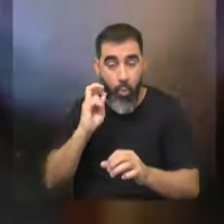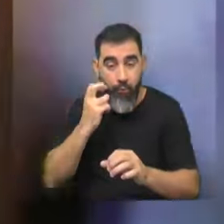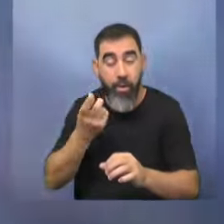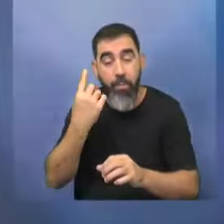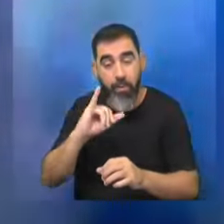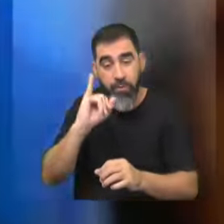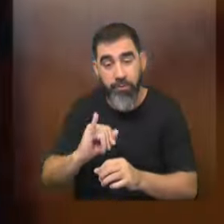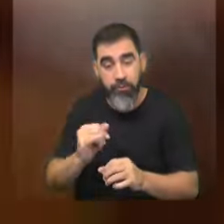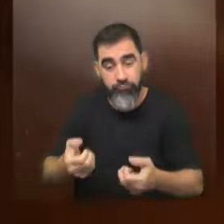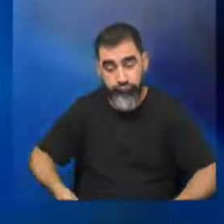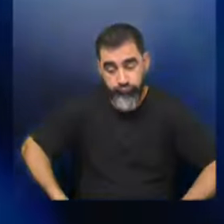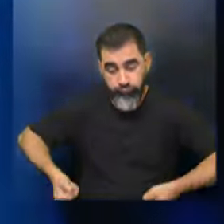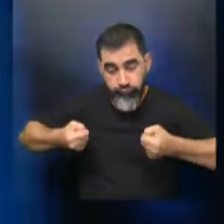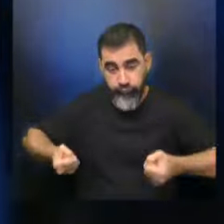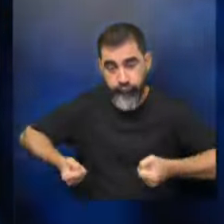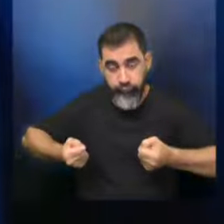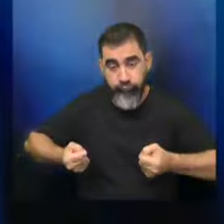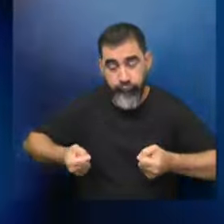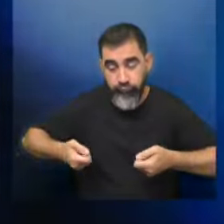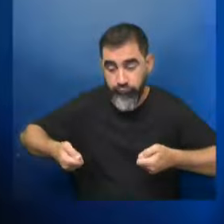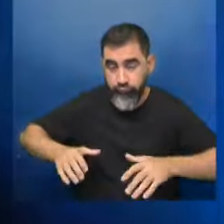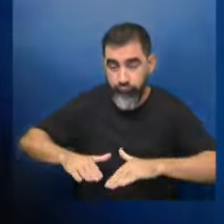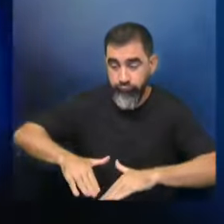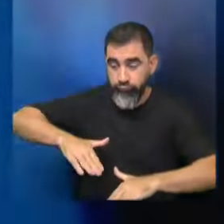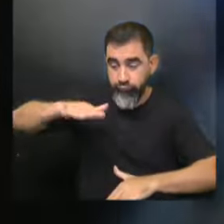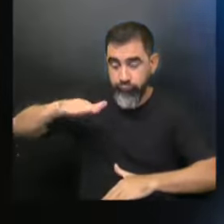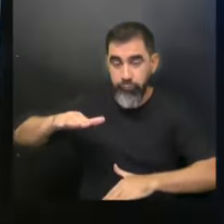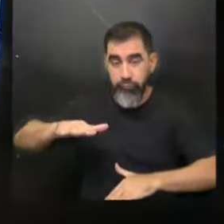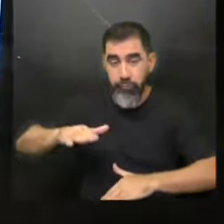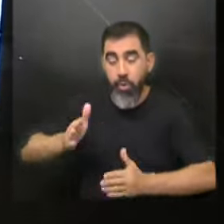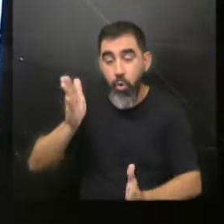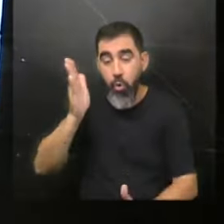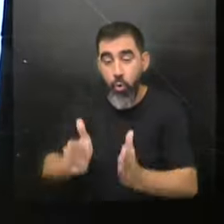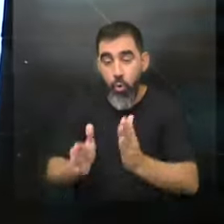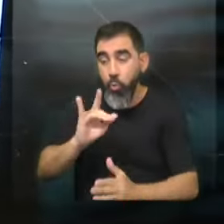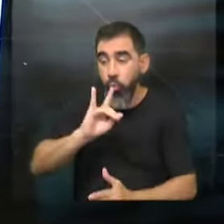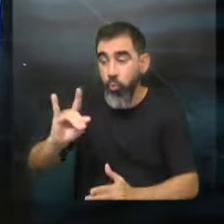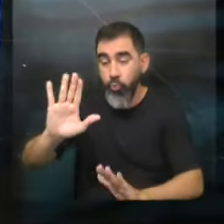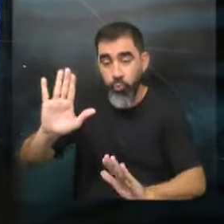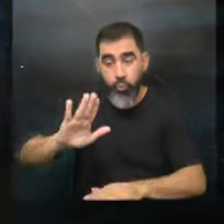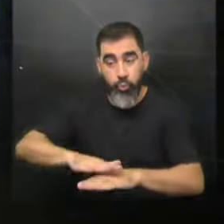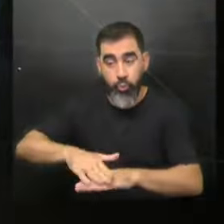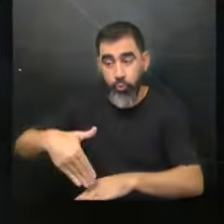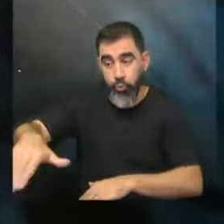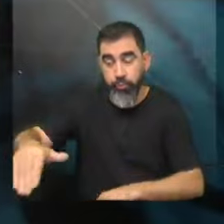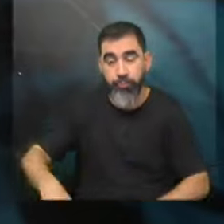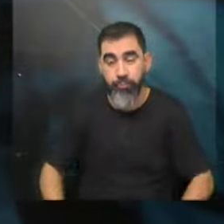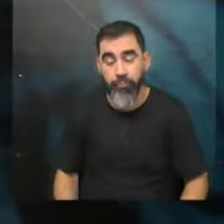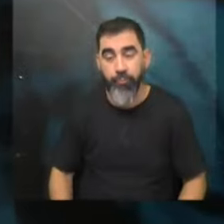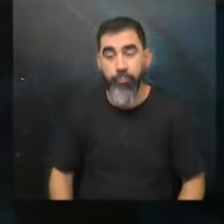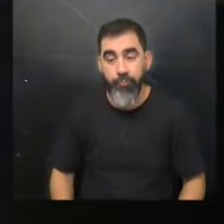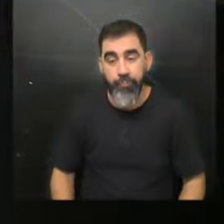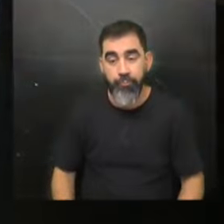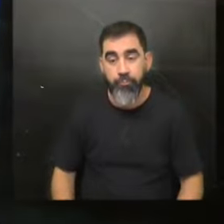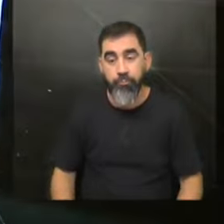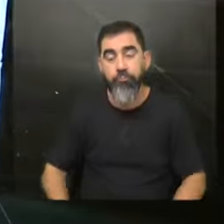después estar cargando los cajones, poniendo las vides. Hugo se encarga de esa parte no artesanal, digamos. Ahí va, la parte